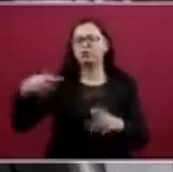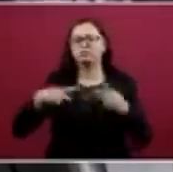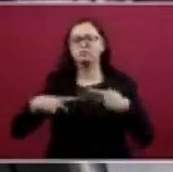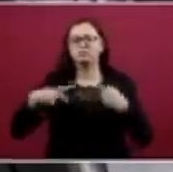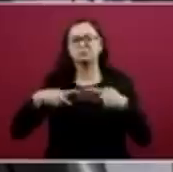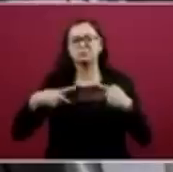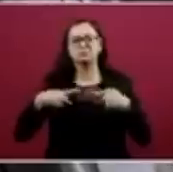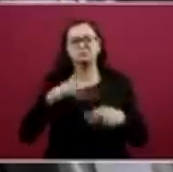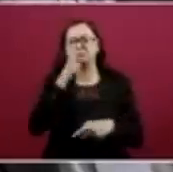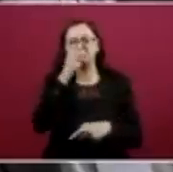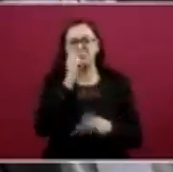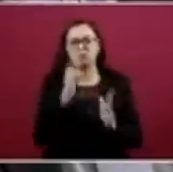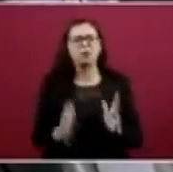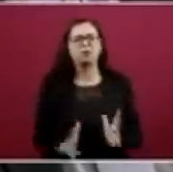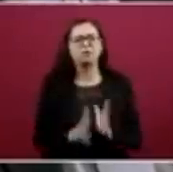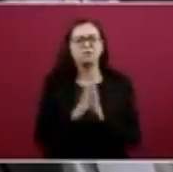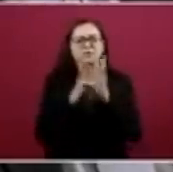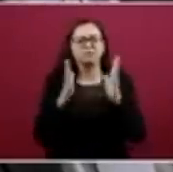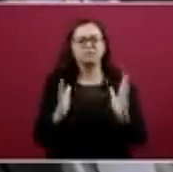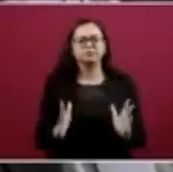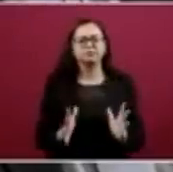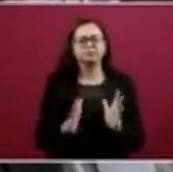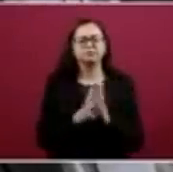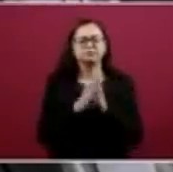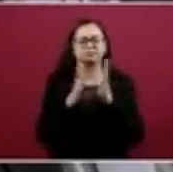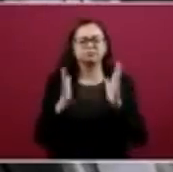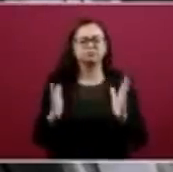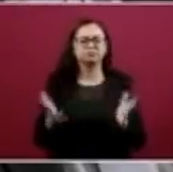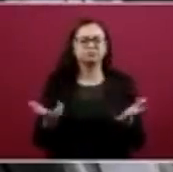la captación casi